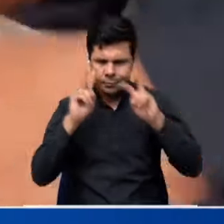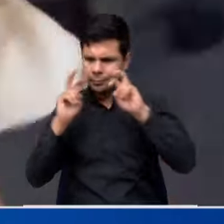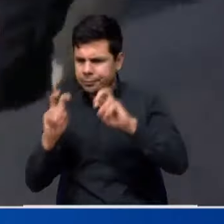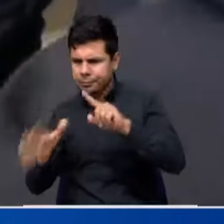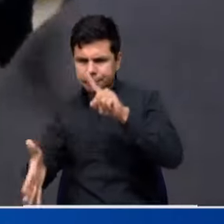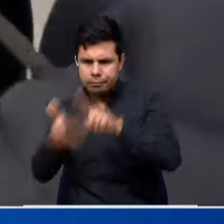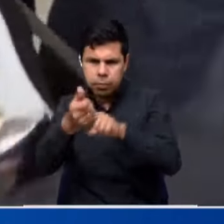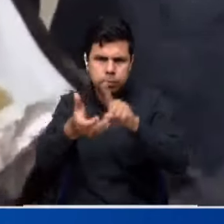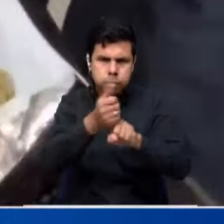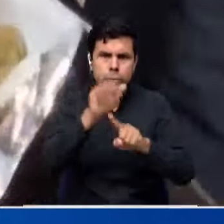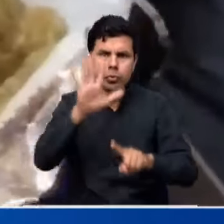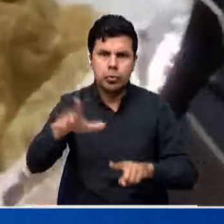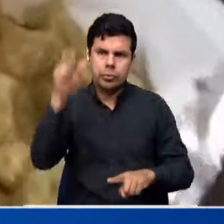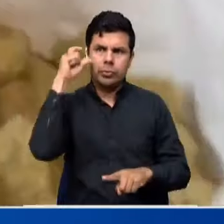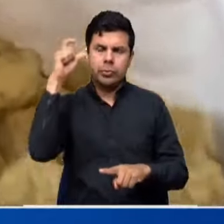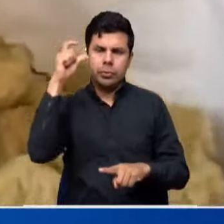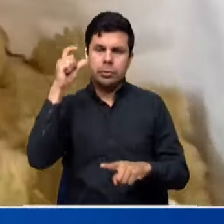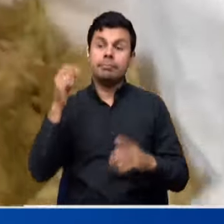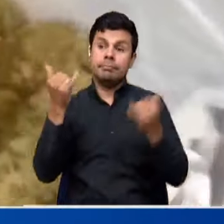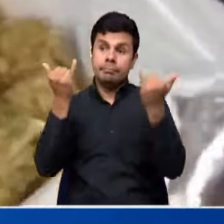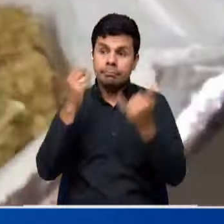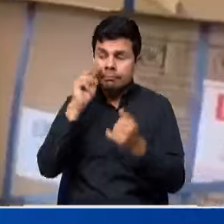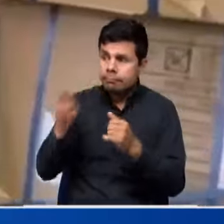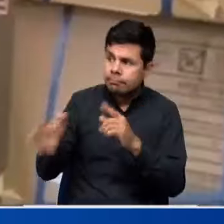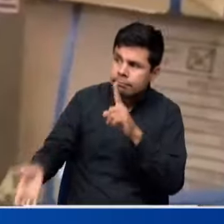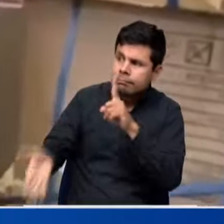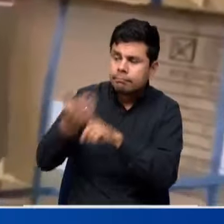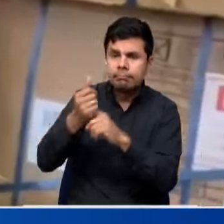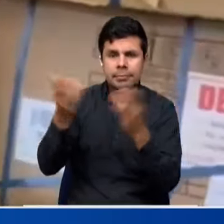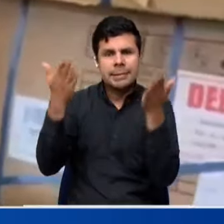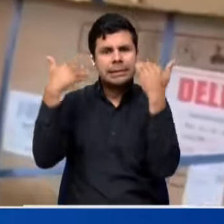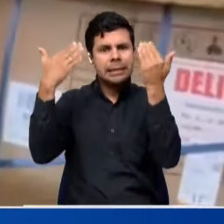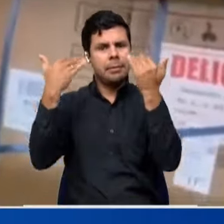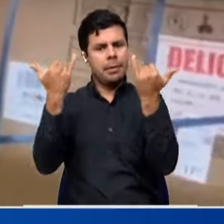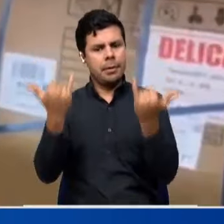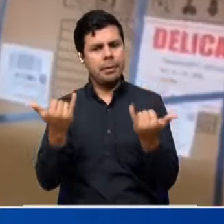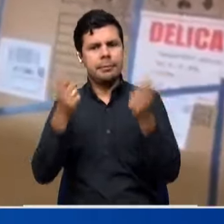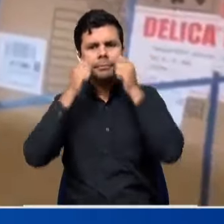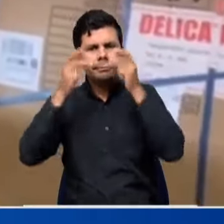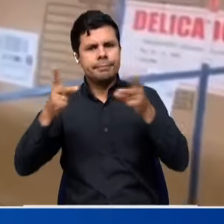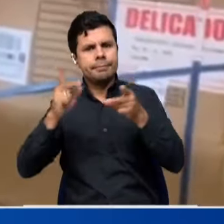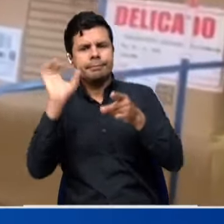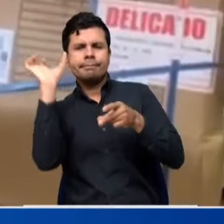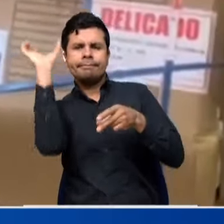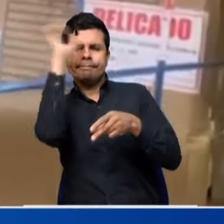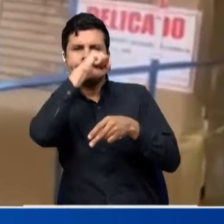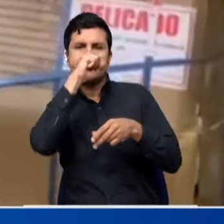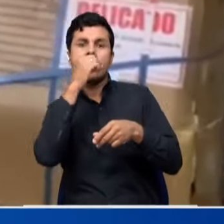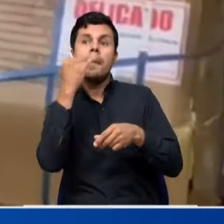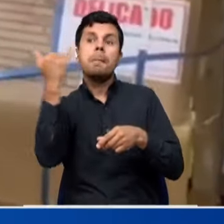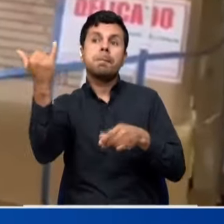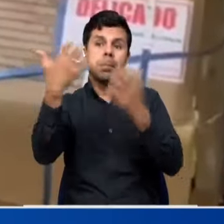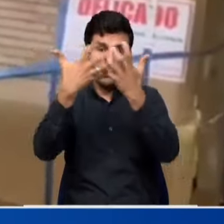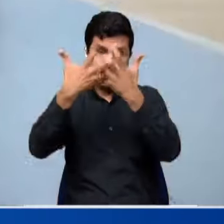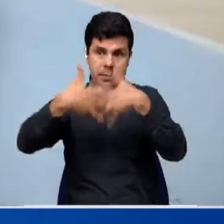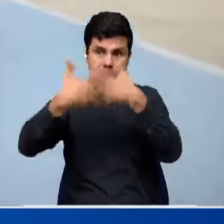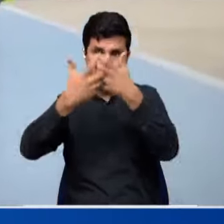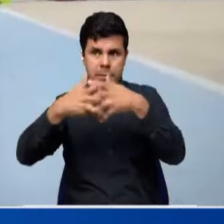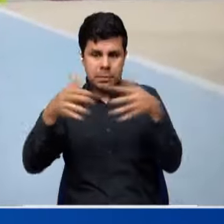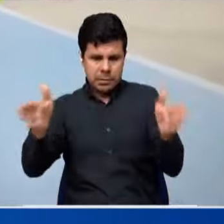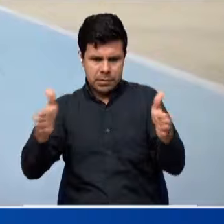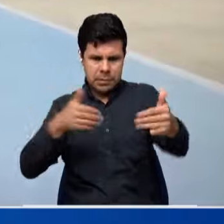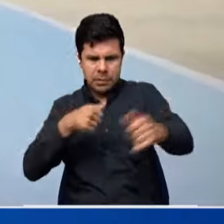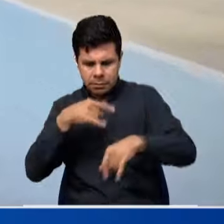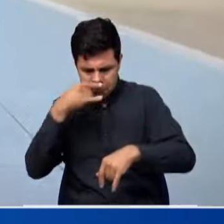estupefacientes en Cúcuta. Así lo confirma un importante hallazgo de las últimas horas, cuando en una empresa de mensajería logró